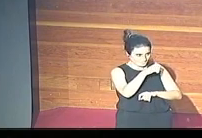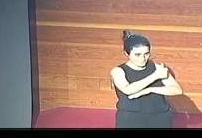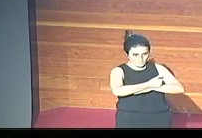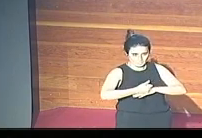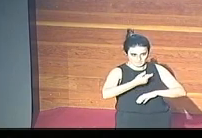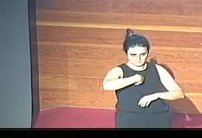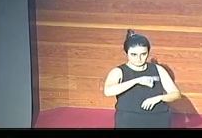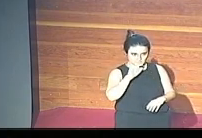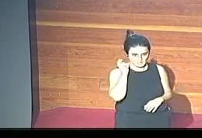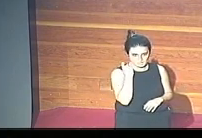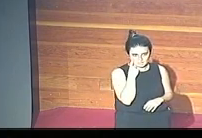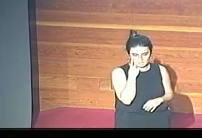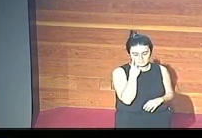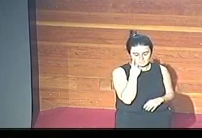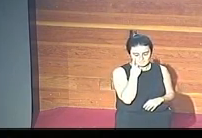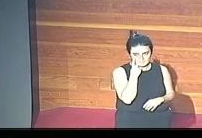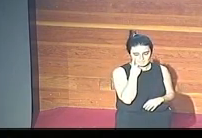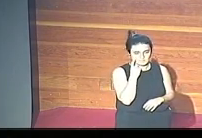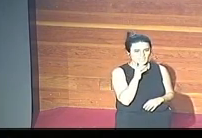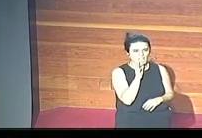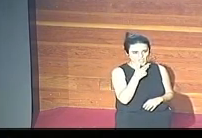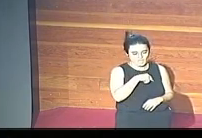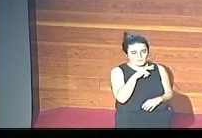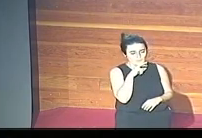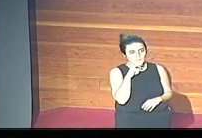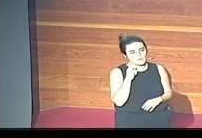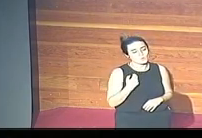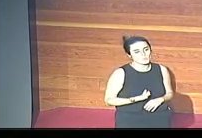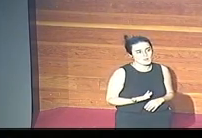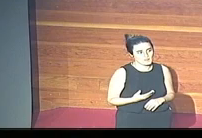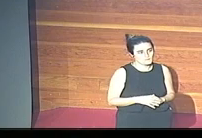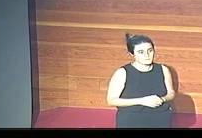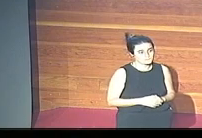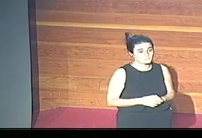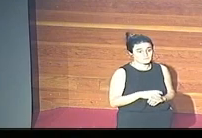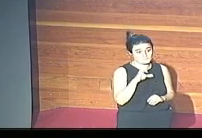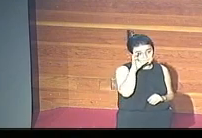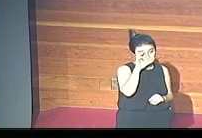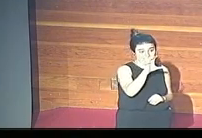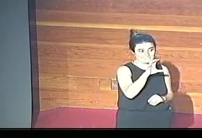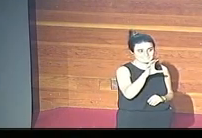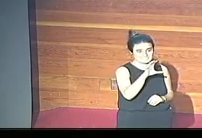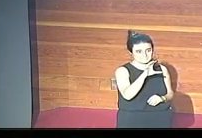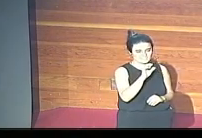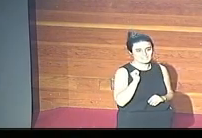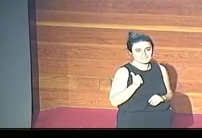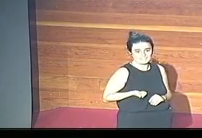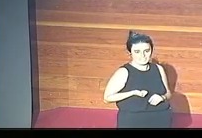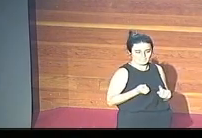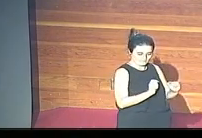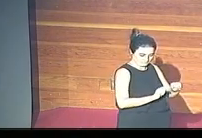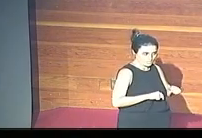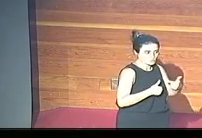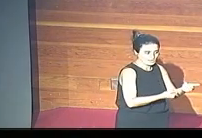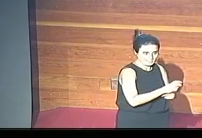o por lo menos estamos poniendo en valor y es eso que la riqueza de un país también es la biodiversidad también es la